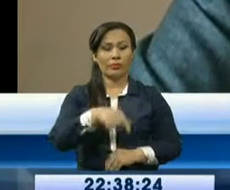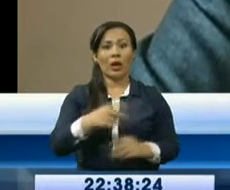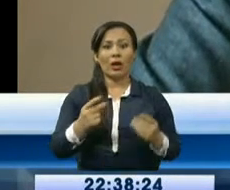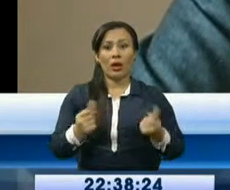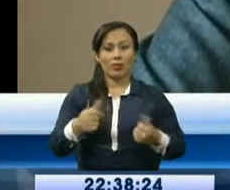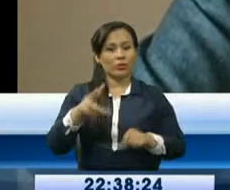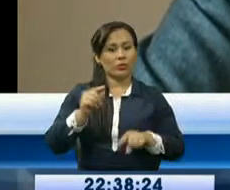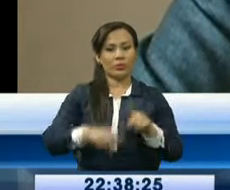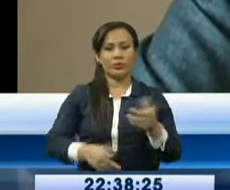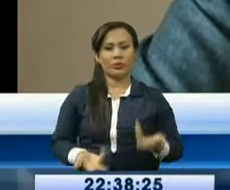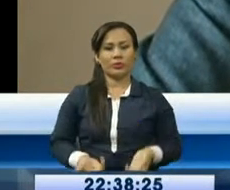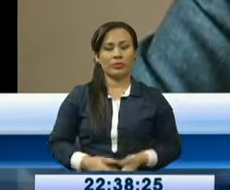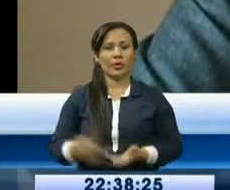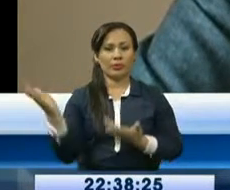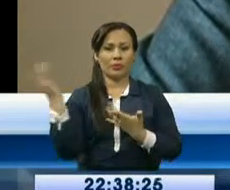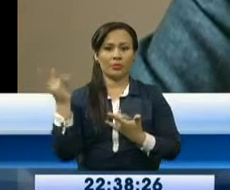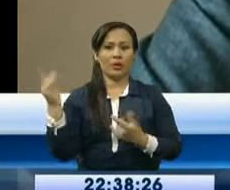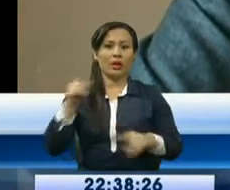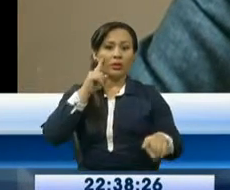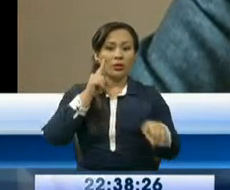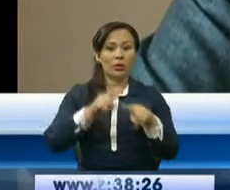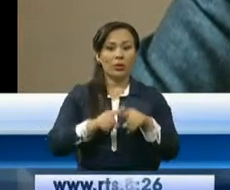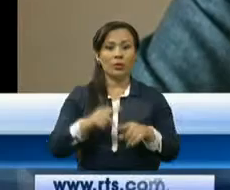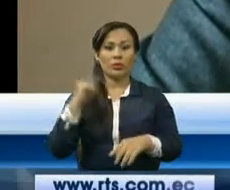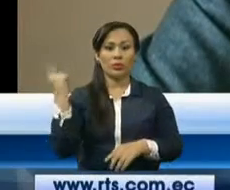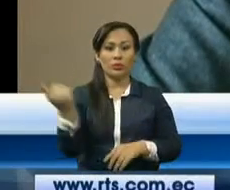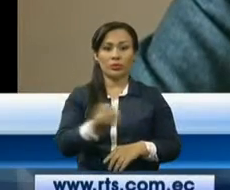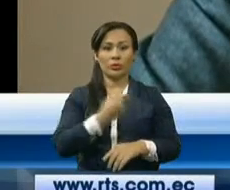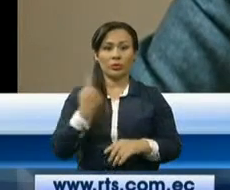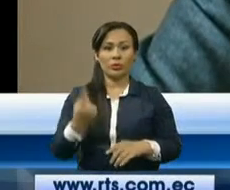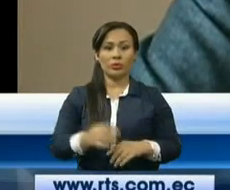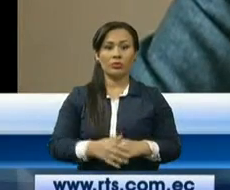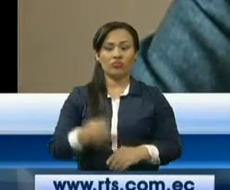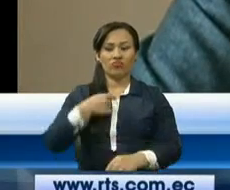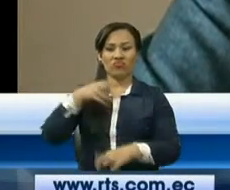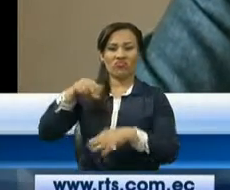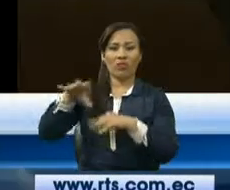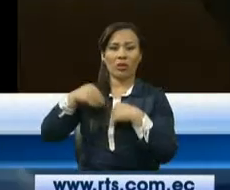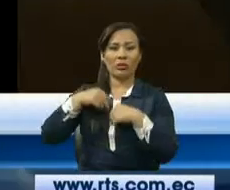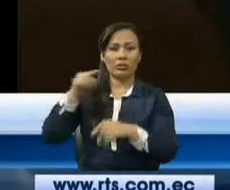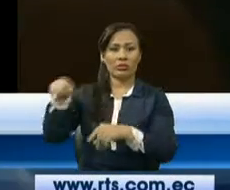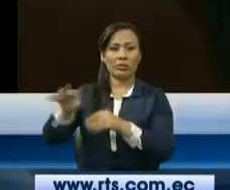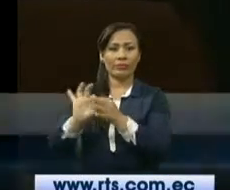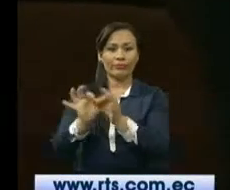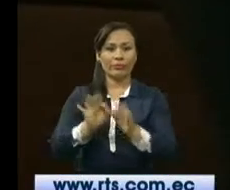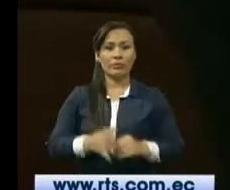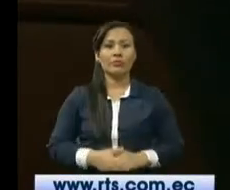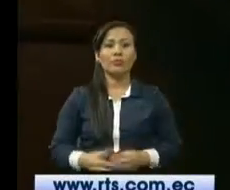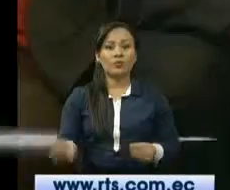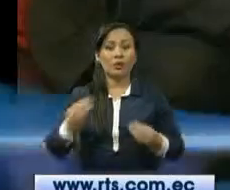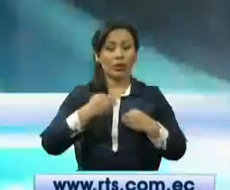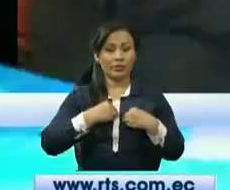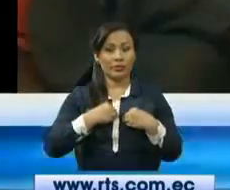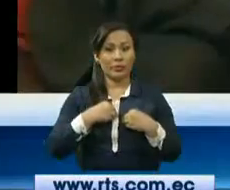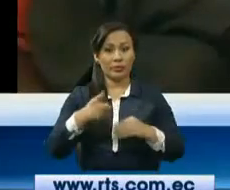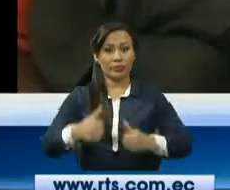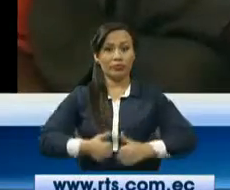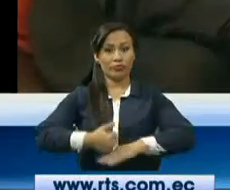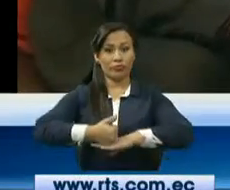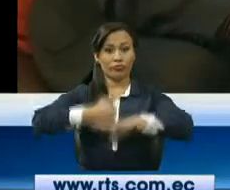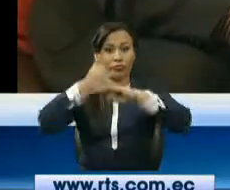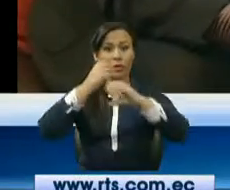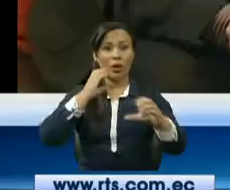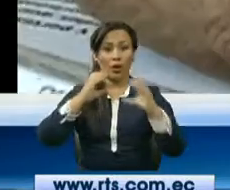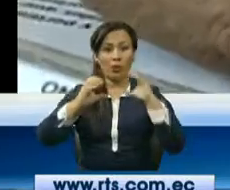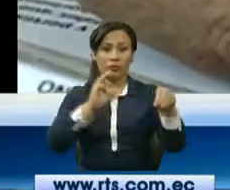inmediato. Hay un consenso general del rechazo a la enmienda. Anuncio que a la Superintendencia de la Información